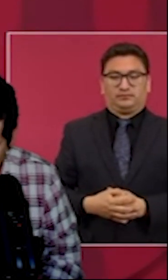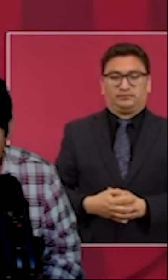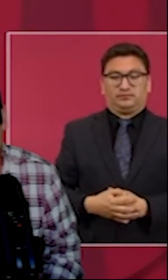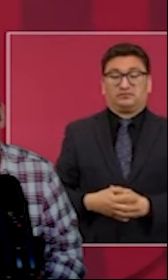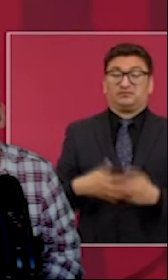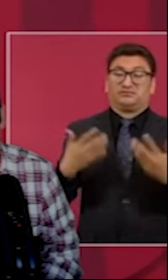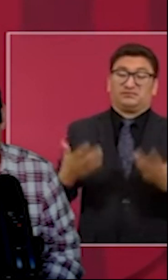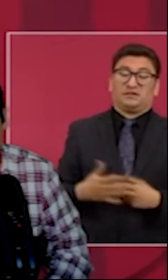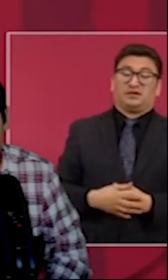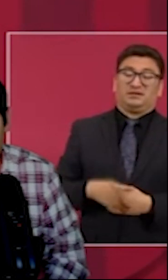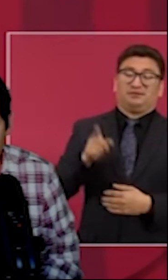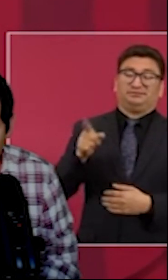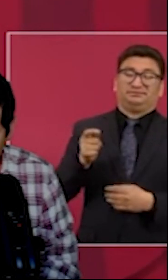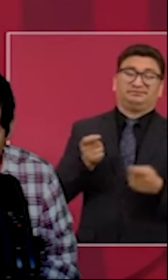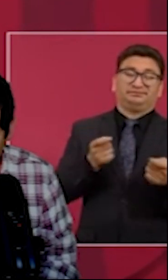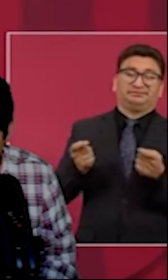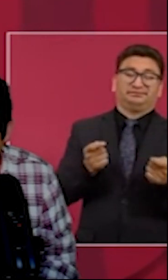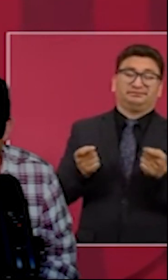eso está manejado